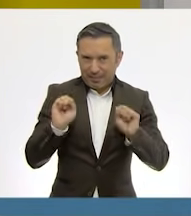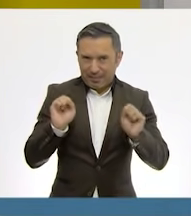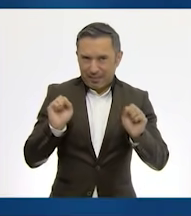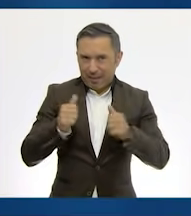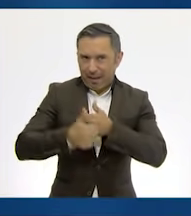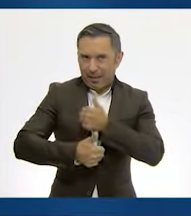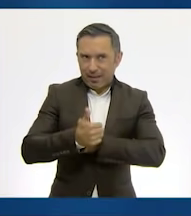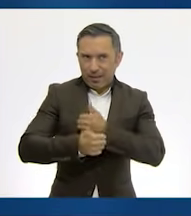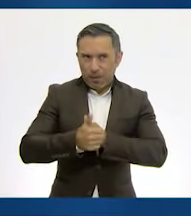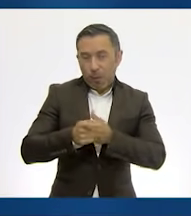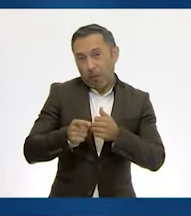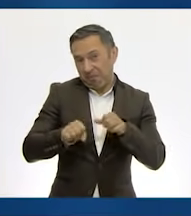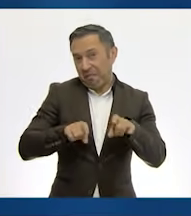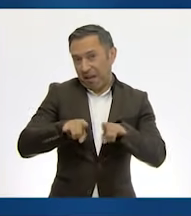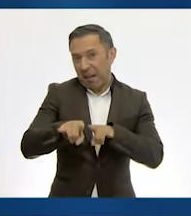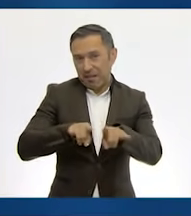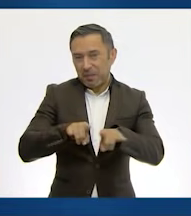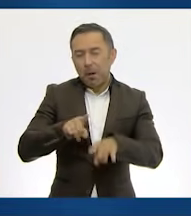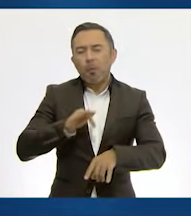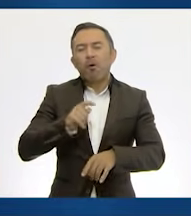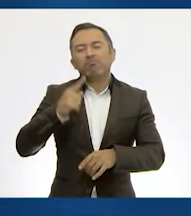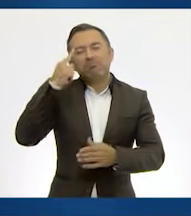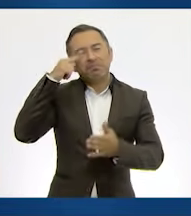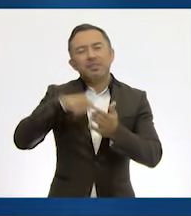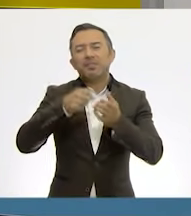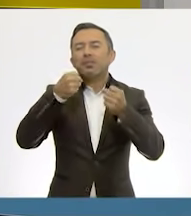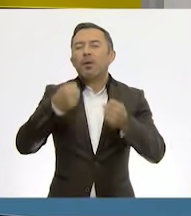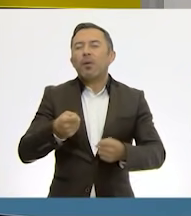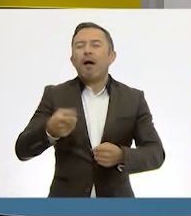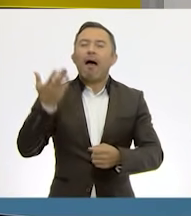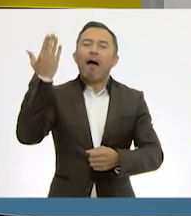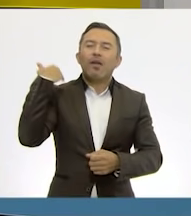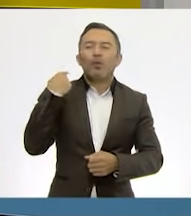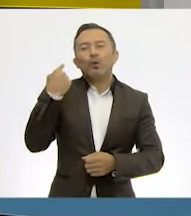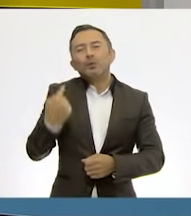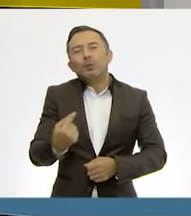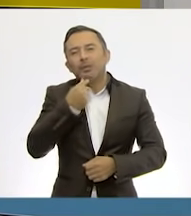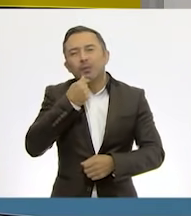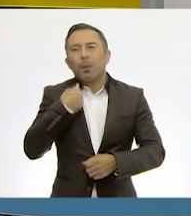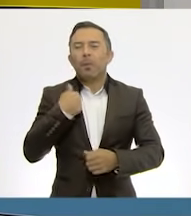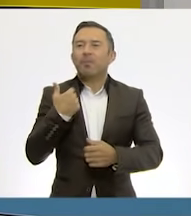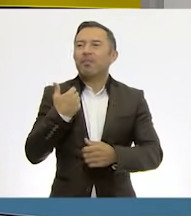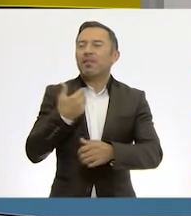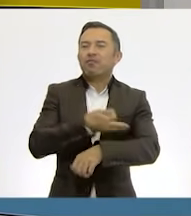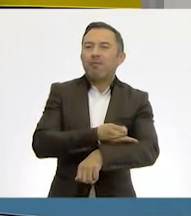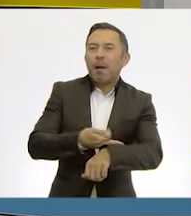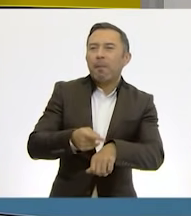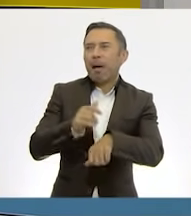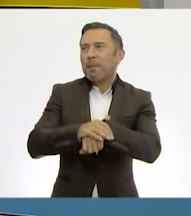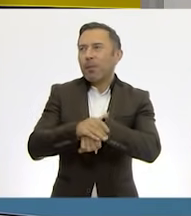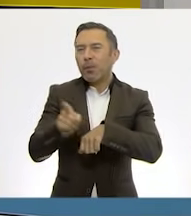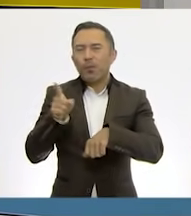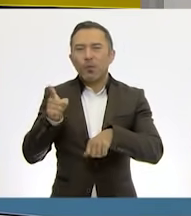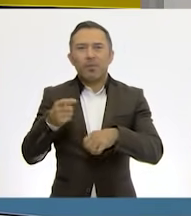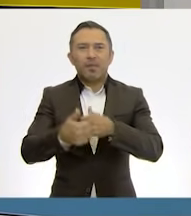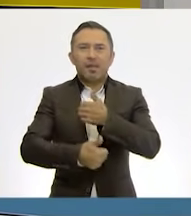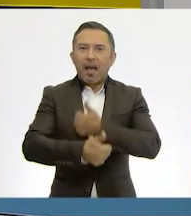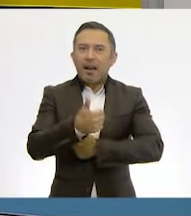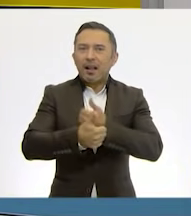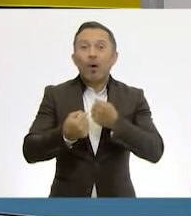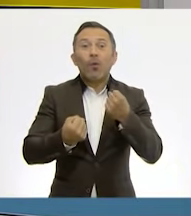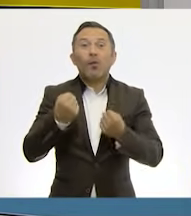algún tipo de carrera con nuestros amigos o familiares para ver quién llega primero a la meta. No sé, pensemos en carreras con